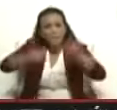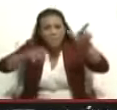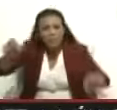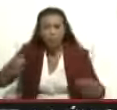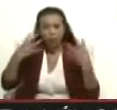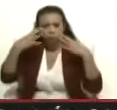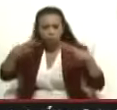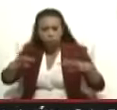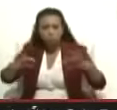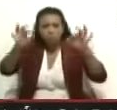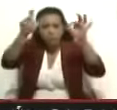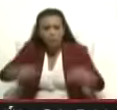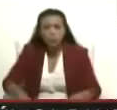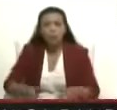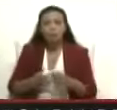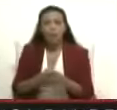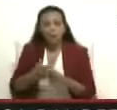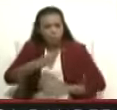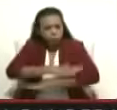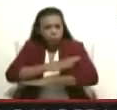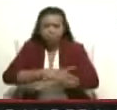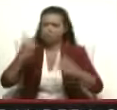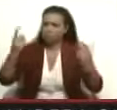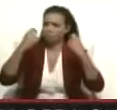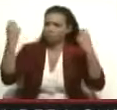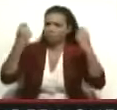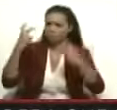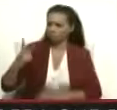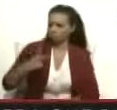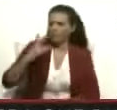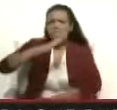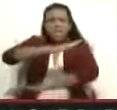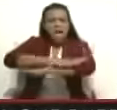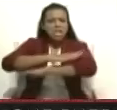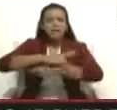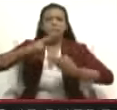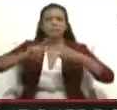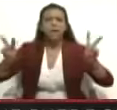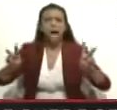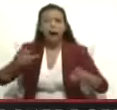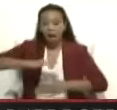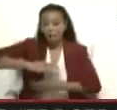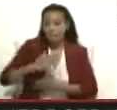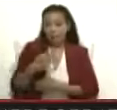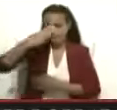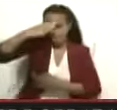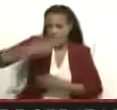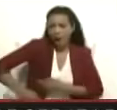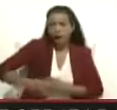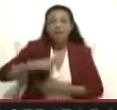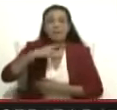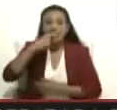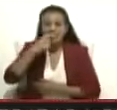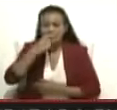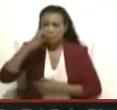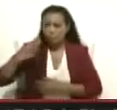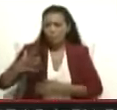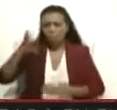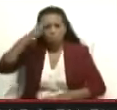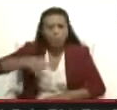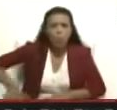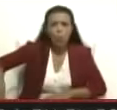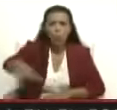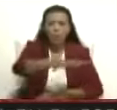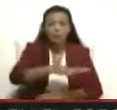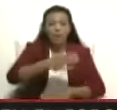pueblo de Venezuela por esta jornada cívica, a nuestra Fuerza Armada Nacional Bolivariana